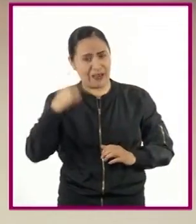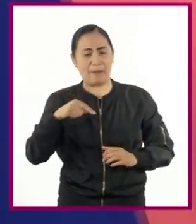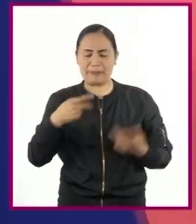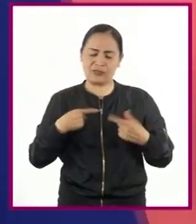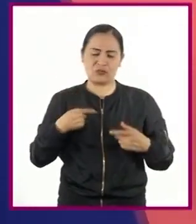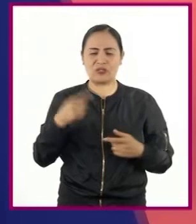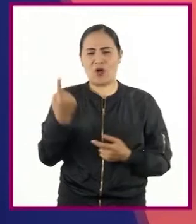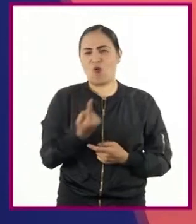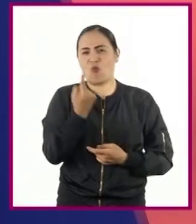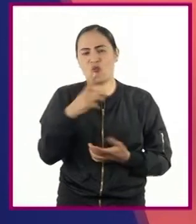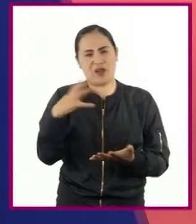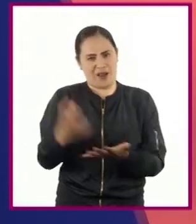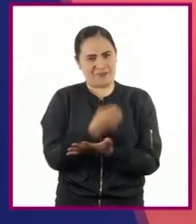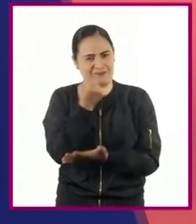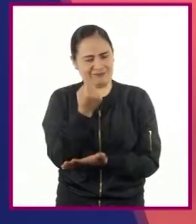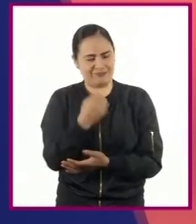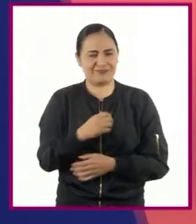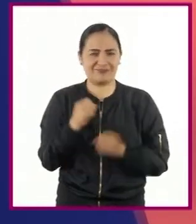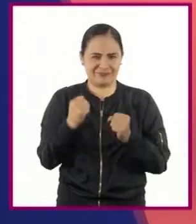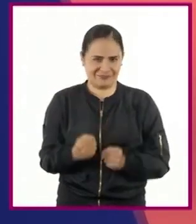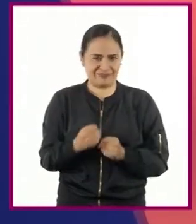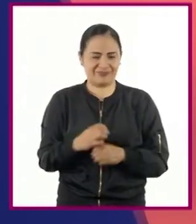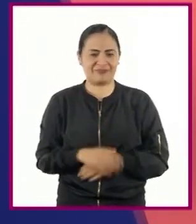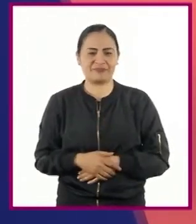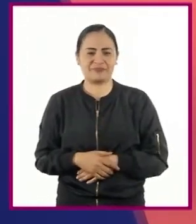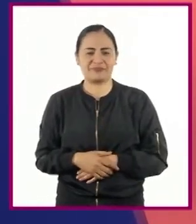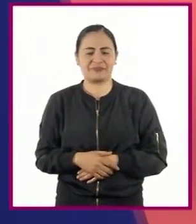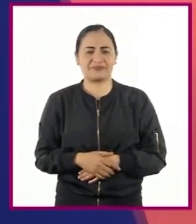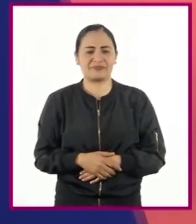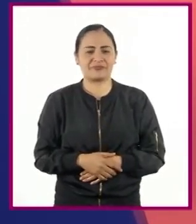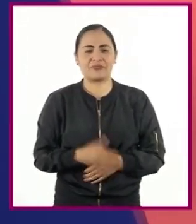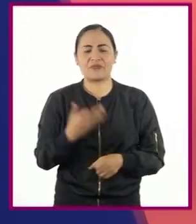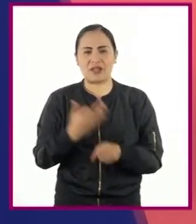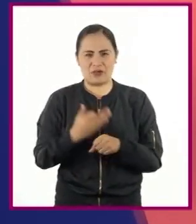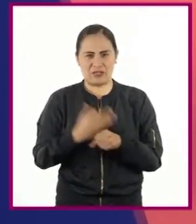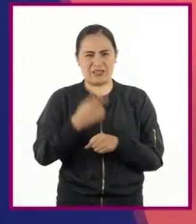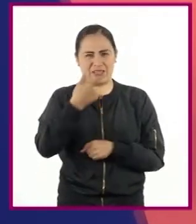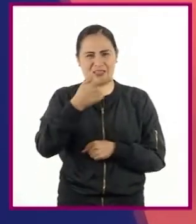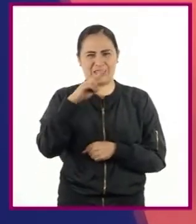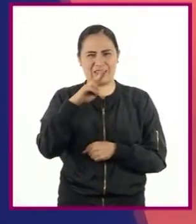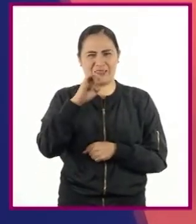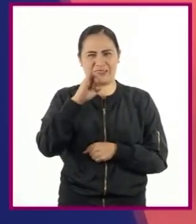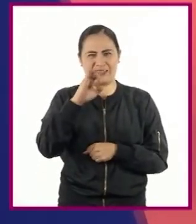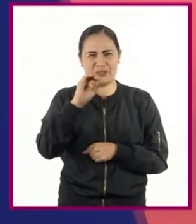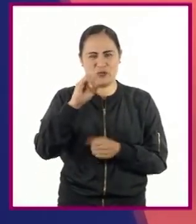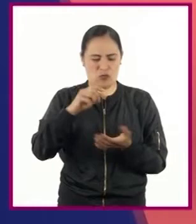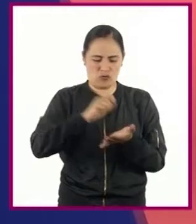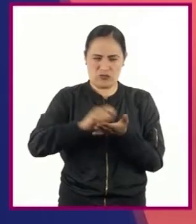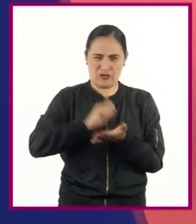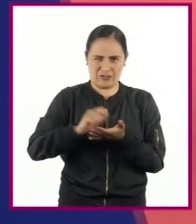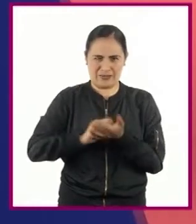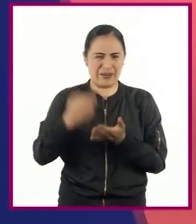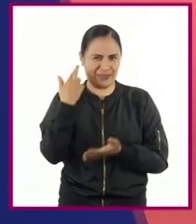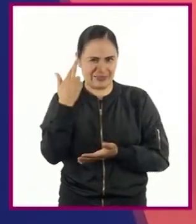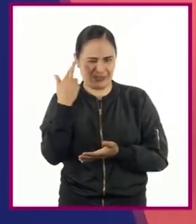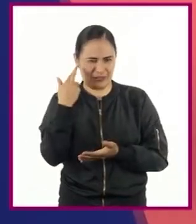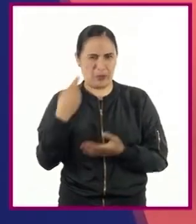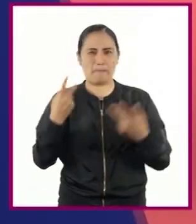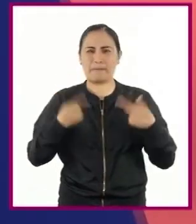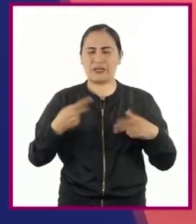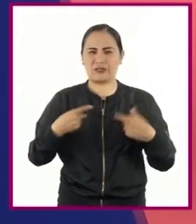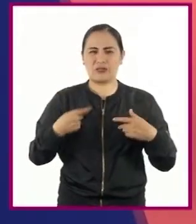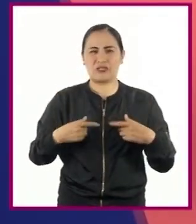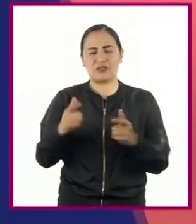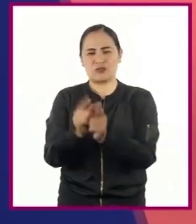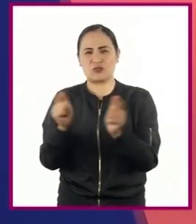ganador. A continuación, escucharemos un ejemplo de guión de radio que presentaron alumnos de tercer grado de la